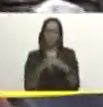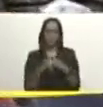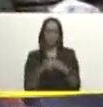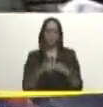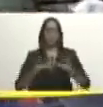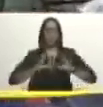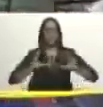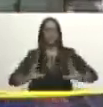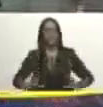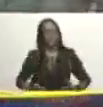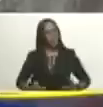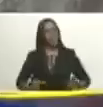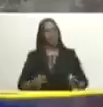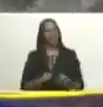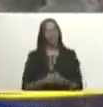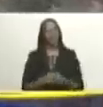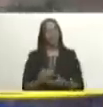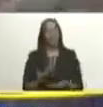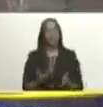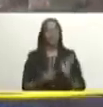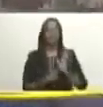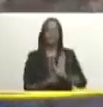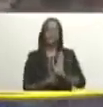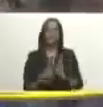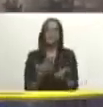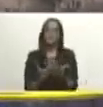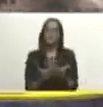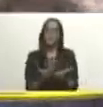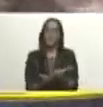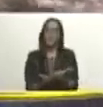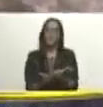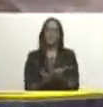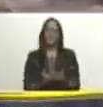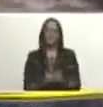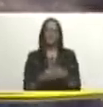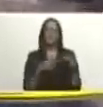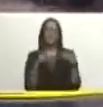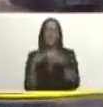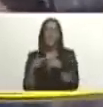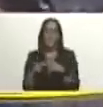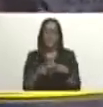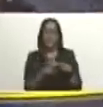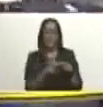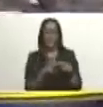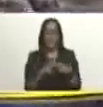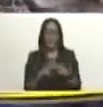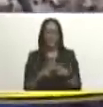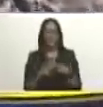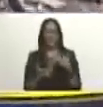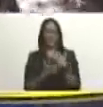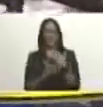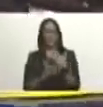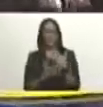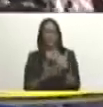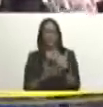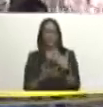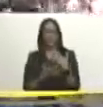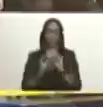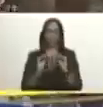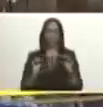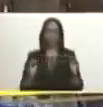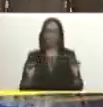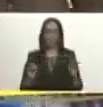cuerpo castrense, en lo que hemos evidenciado justamente este gran equipamiento de alta tecnología para el